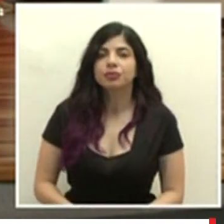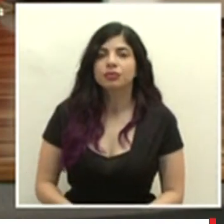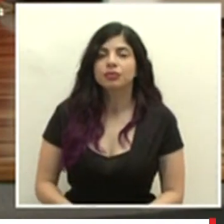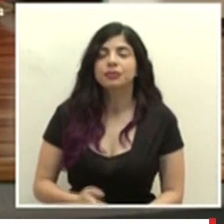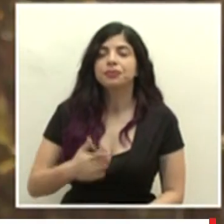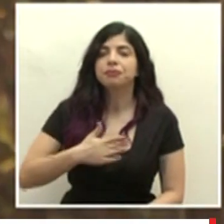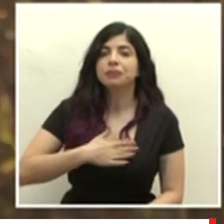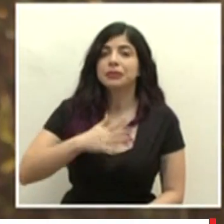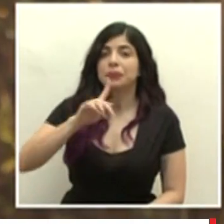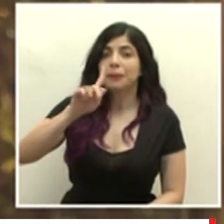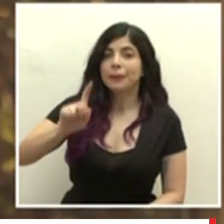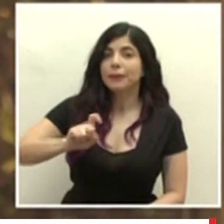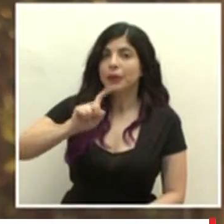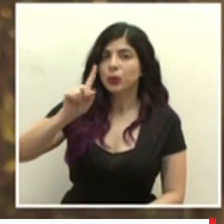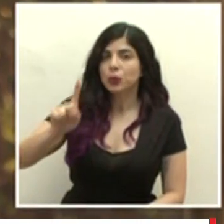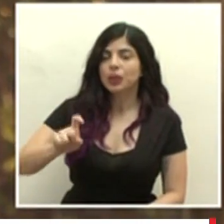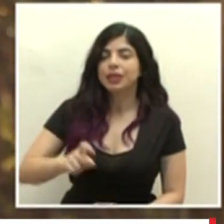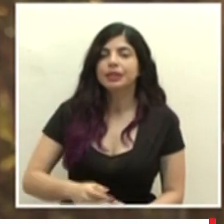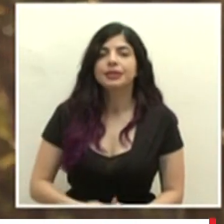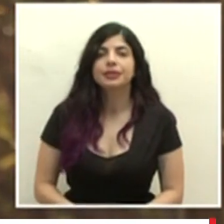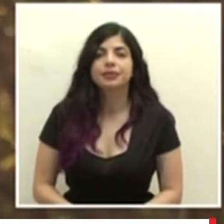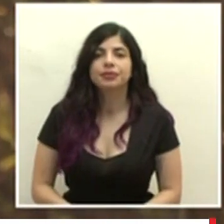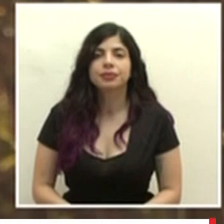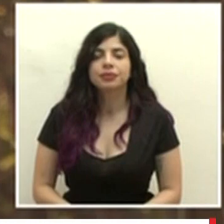Mis consultas.